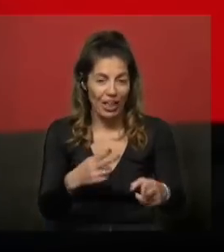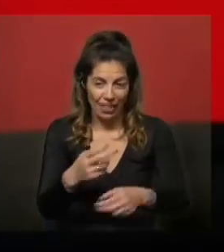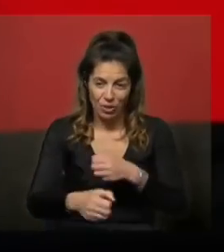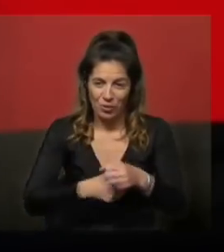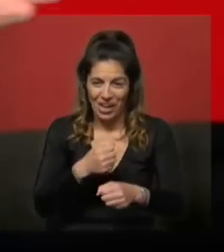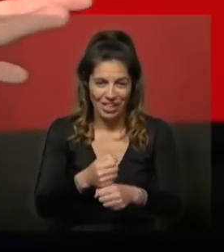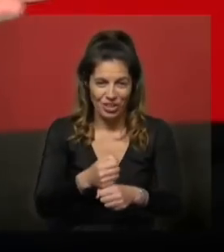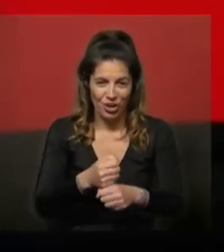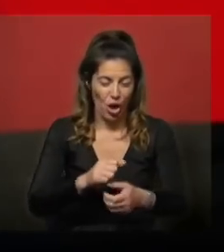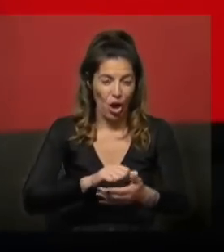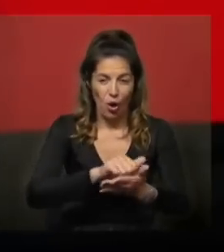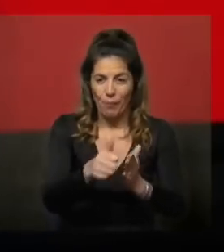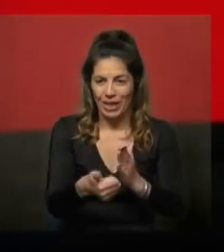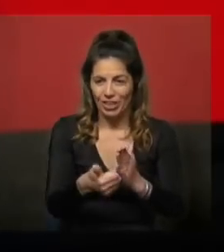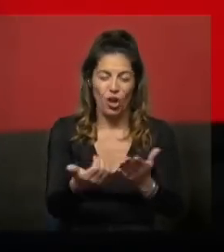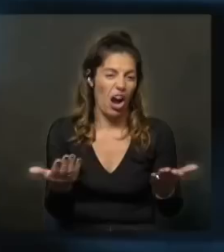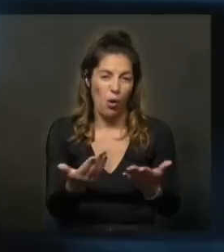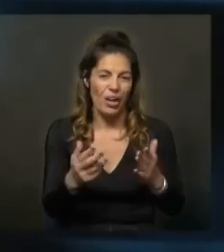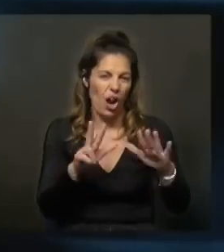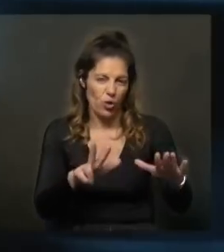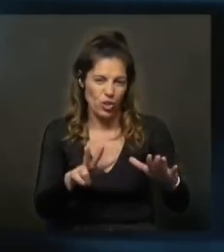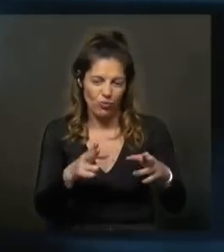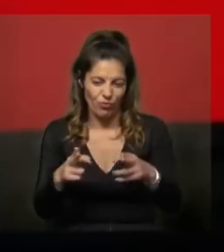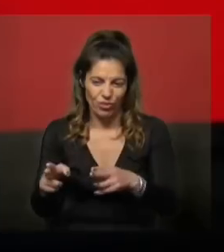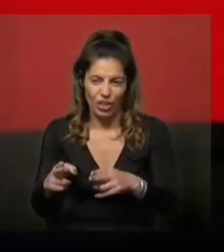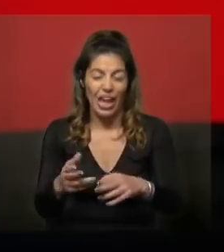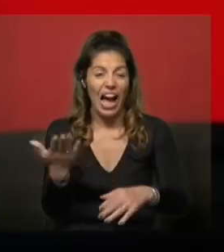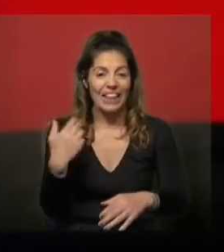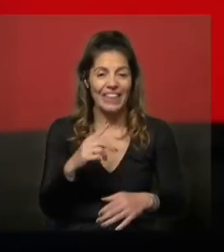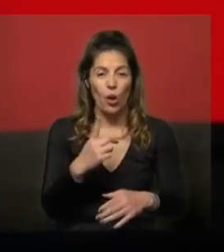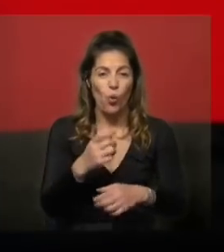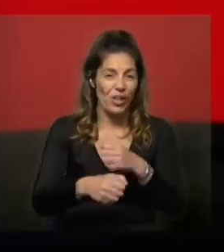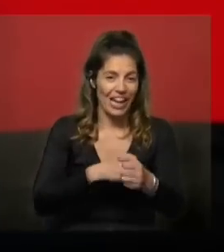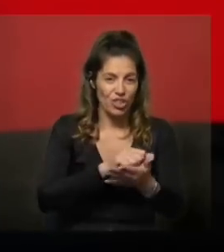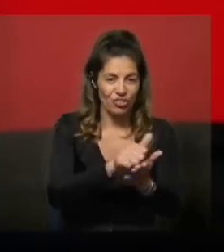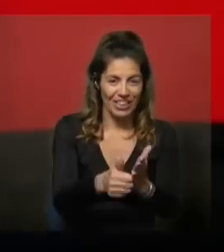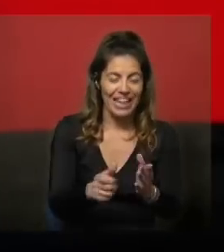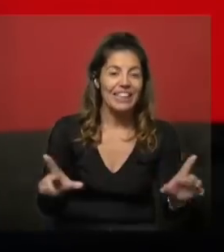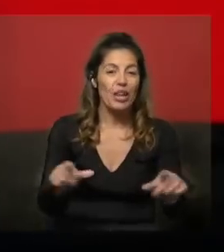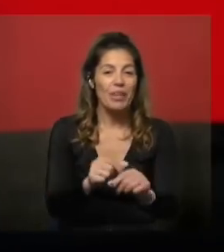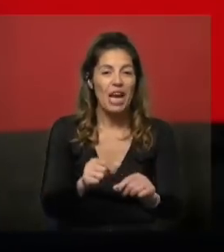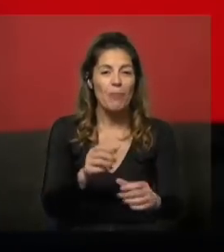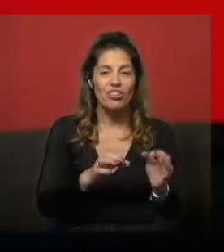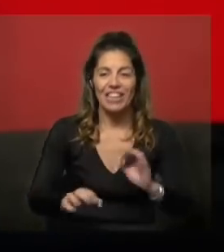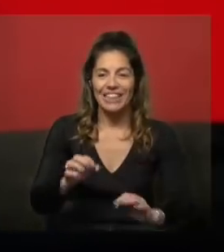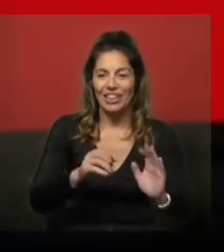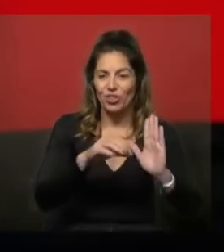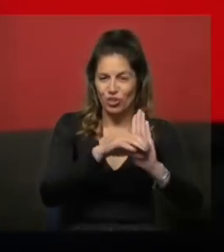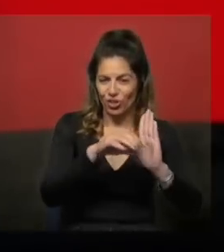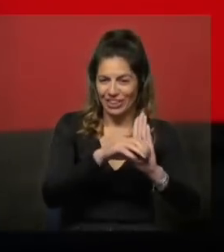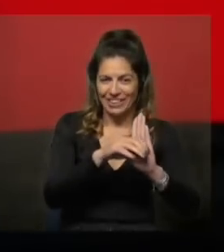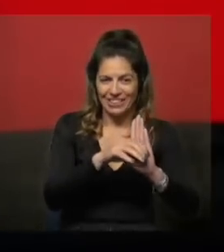entero no era como ahora de ocho funciones y cerrábamos la temporada con una función en teatro Solís claro